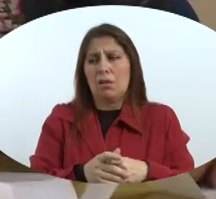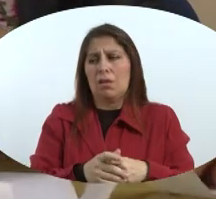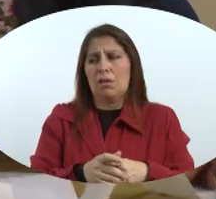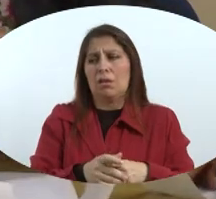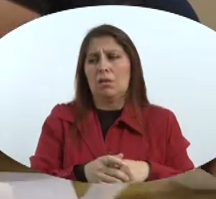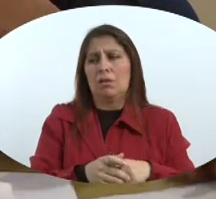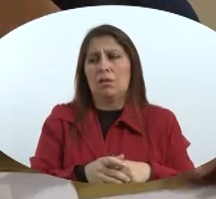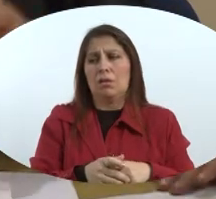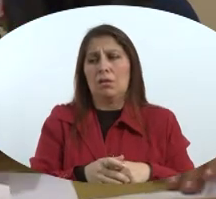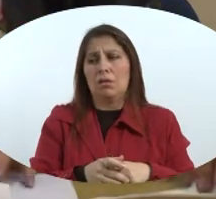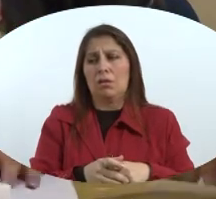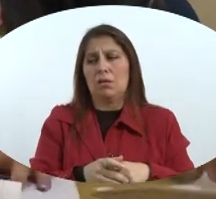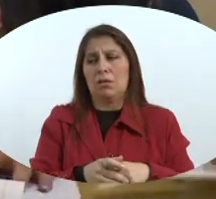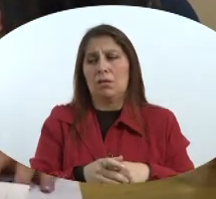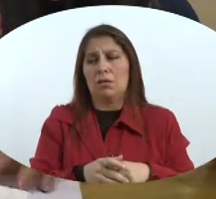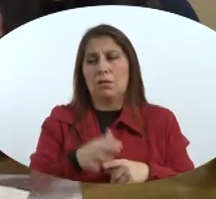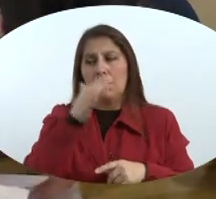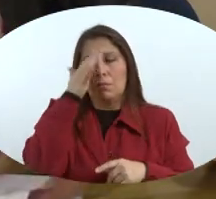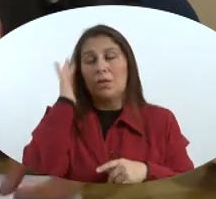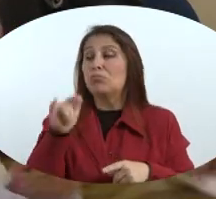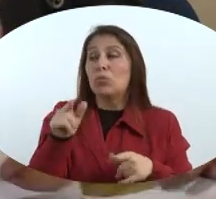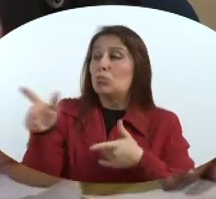vamos a esta crítica